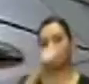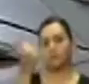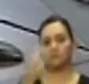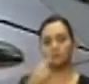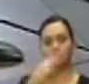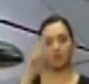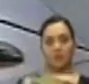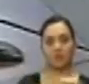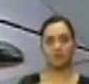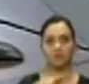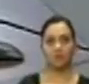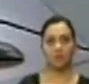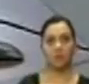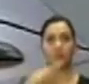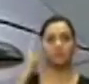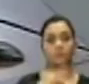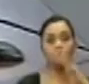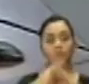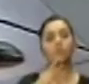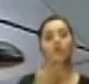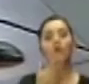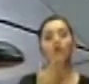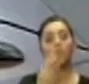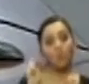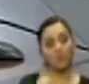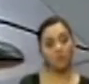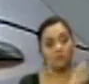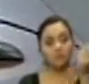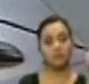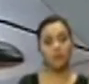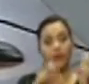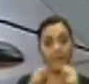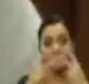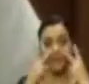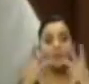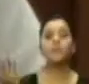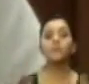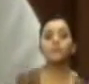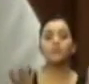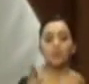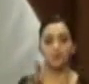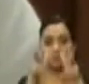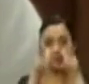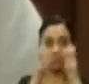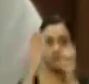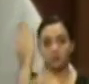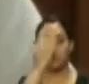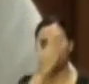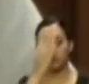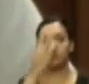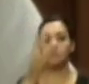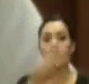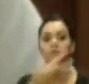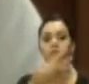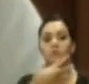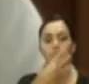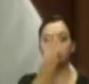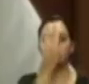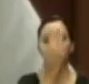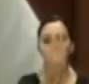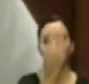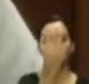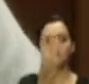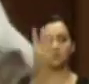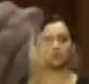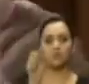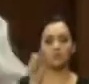a nivel nacional. En el mundo, como es costumbre, nos están viendo, nos están escuchando a través de la internet en